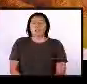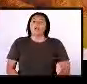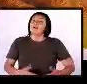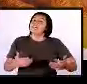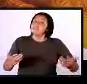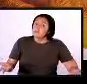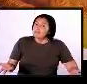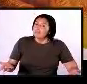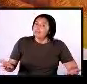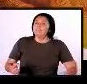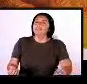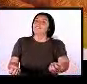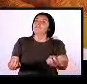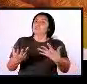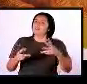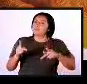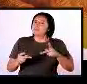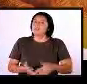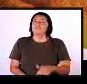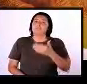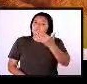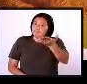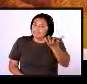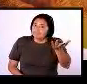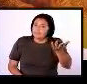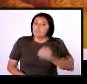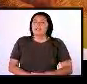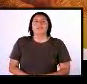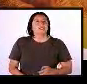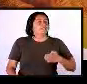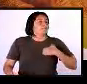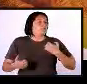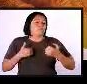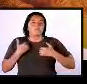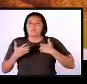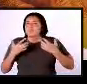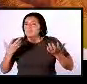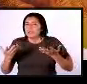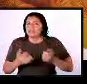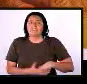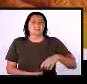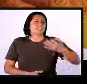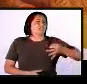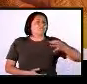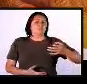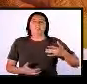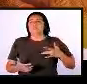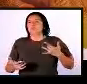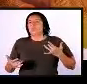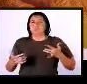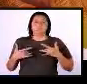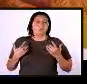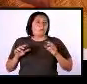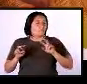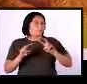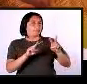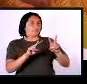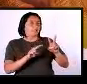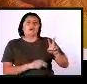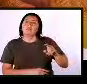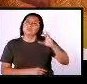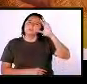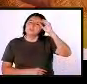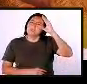¿Y qué dicen, amigos? Ustedes tienen la última palabra. Emocionante, realmente vibrante ver a estos jóvenes